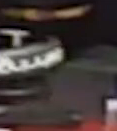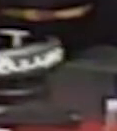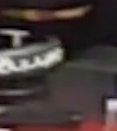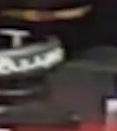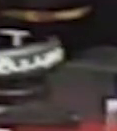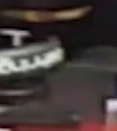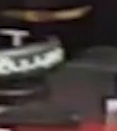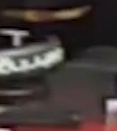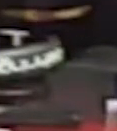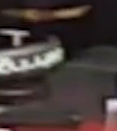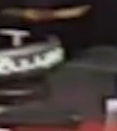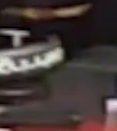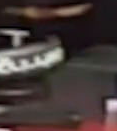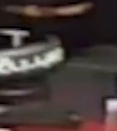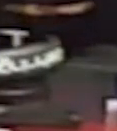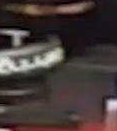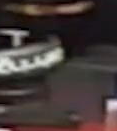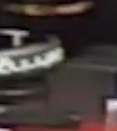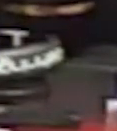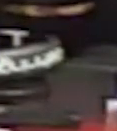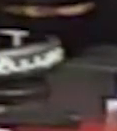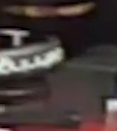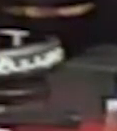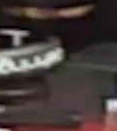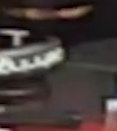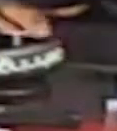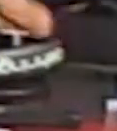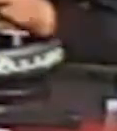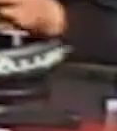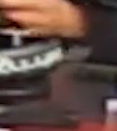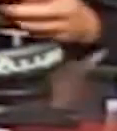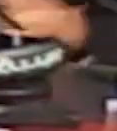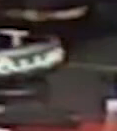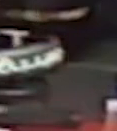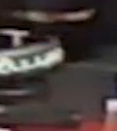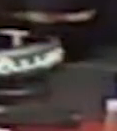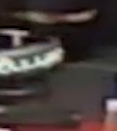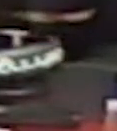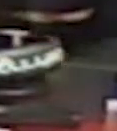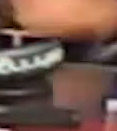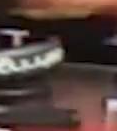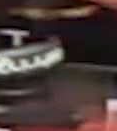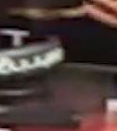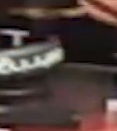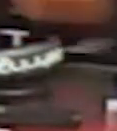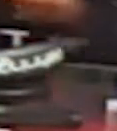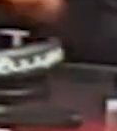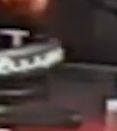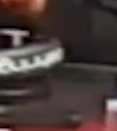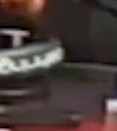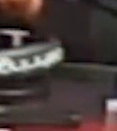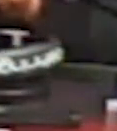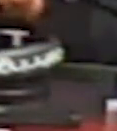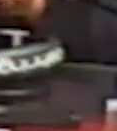diferentes propuestas que se están trabajando, y lo que nos interesa principalmente es unir el Atlántico con el Pacífico,